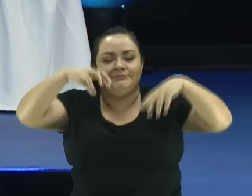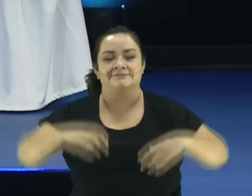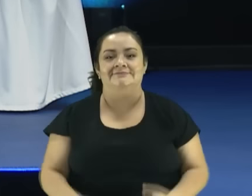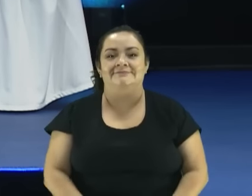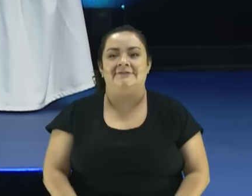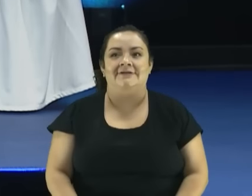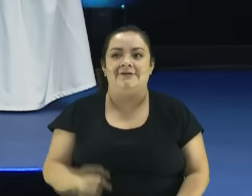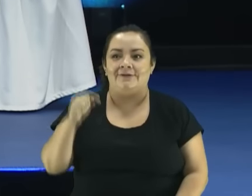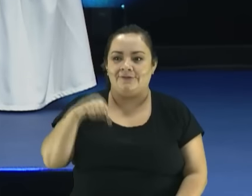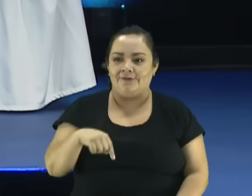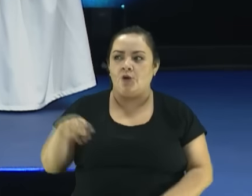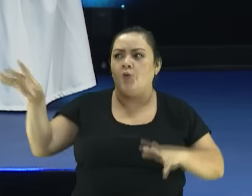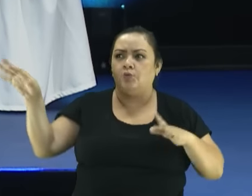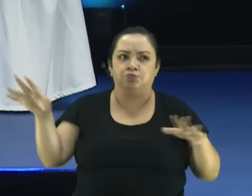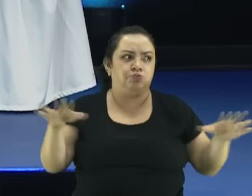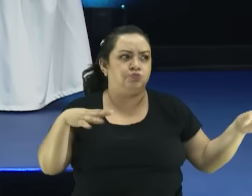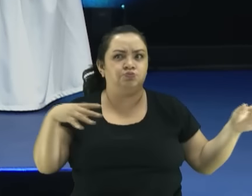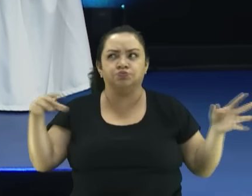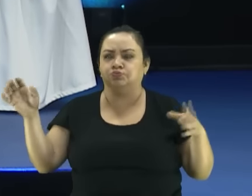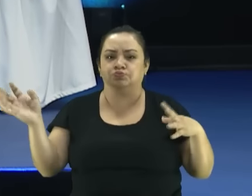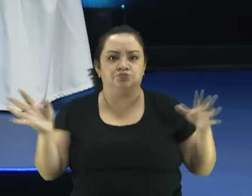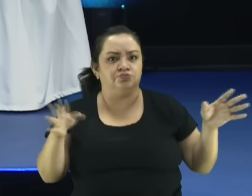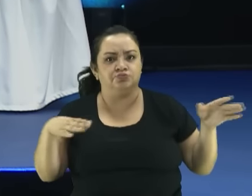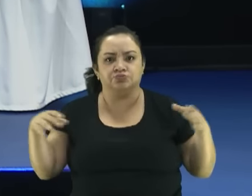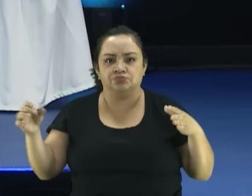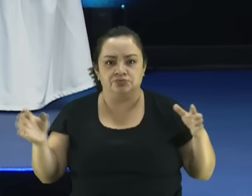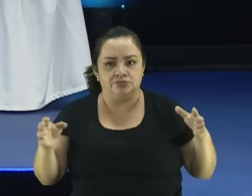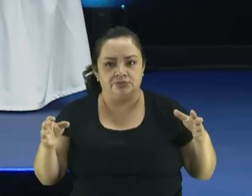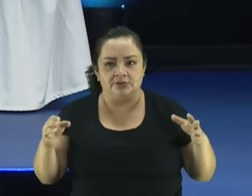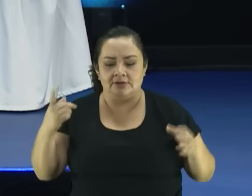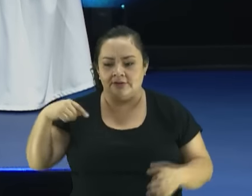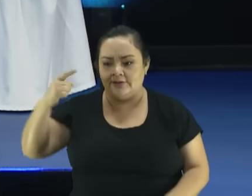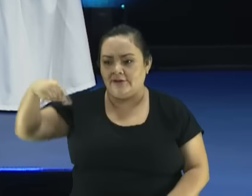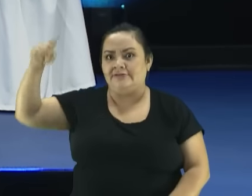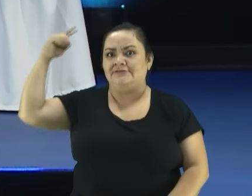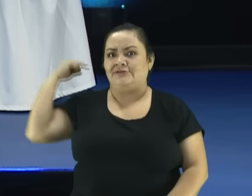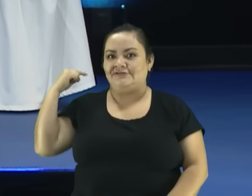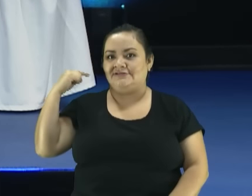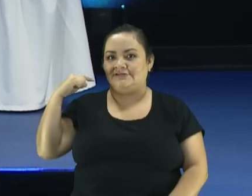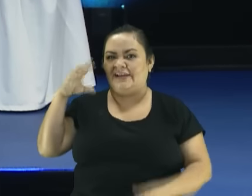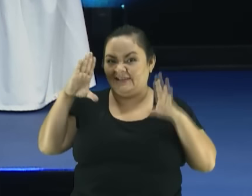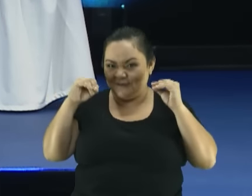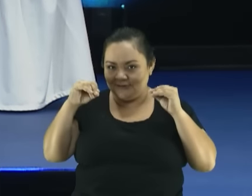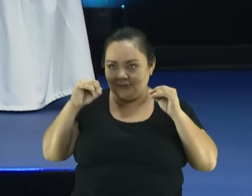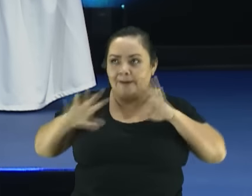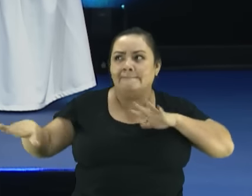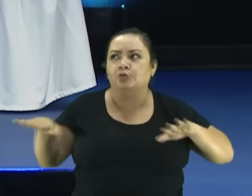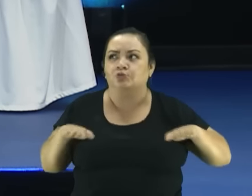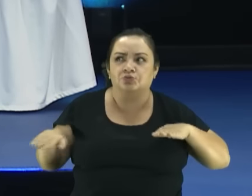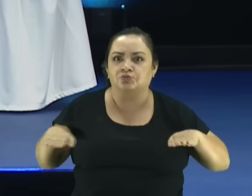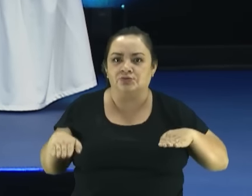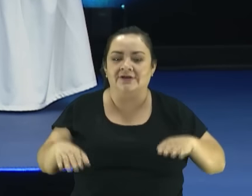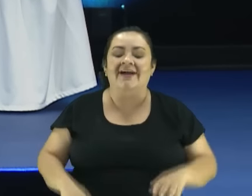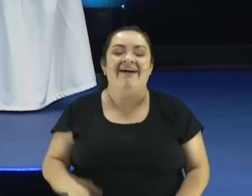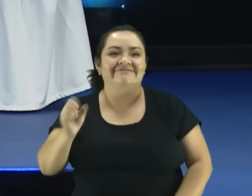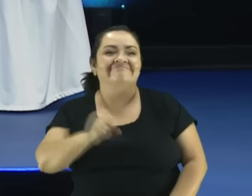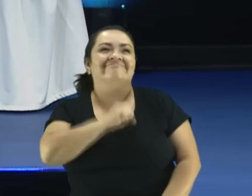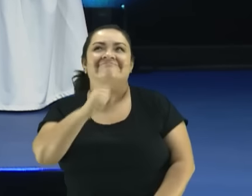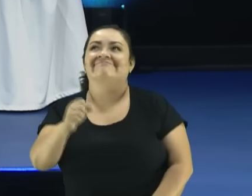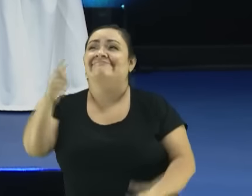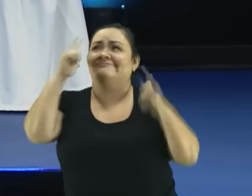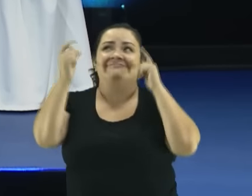Hoy está haciendo viento y ante noche tembló el rey